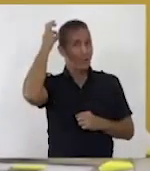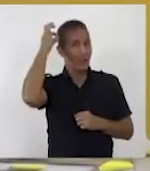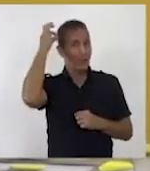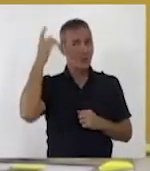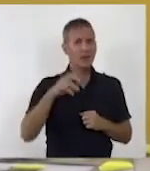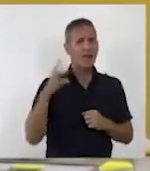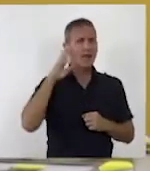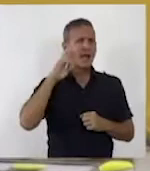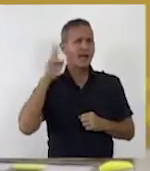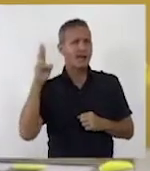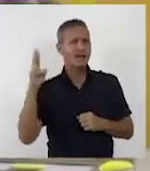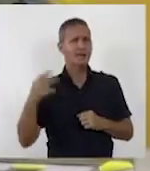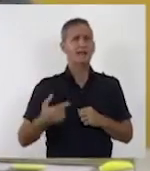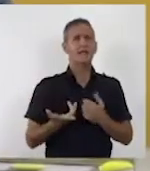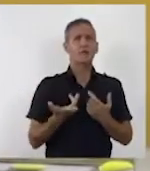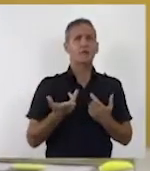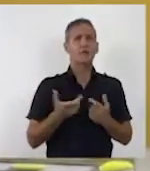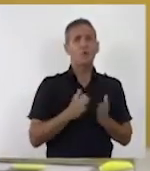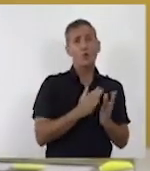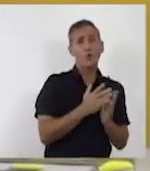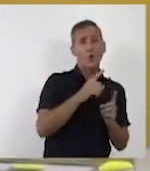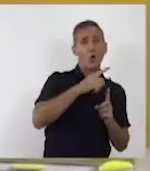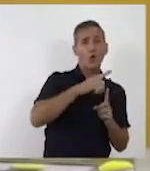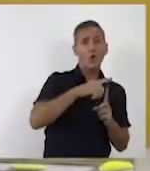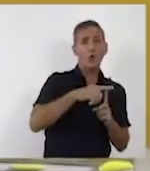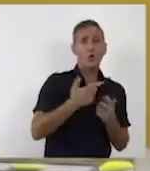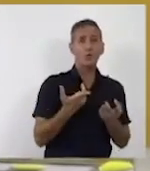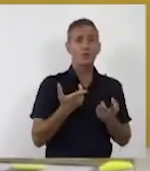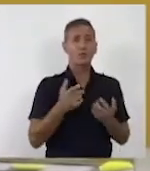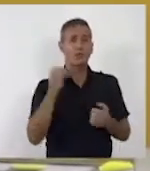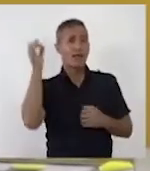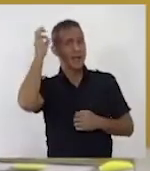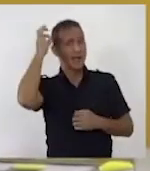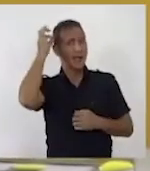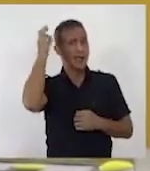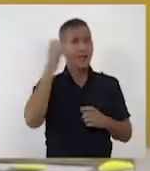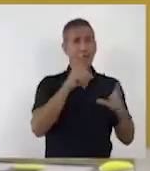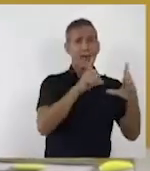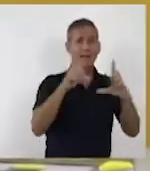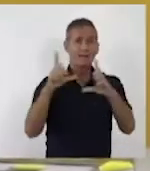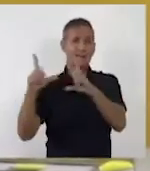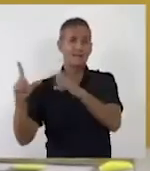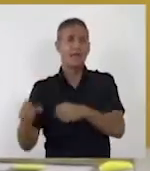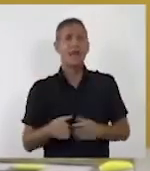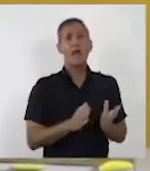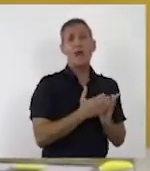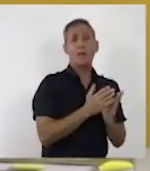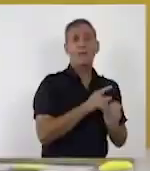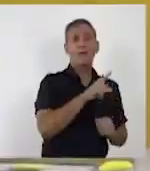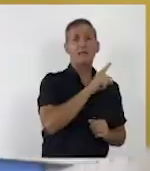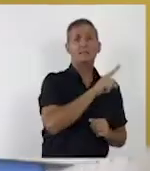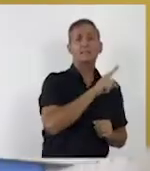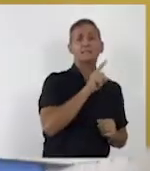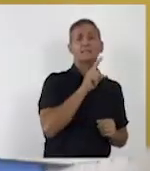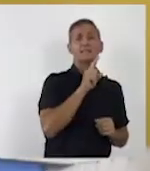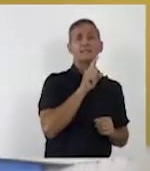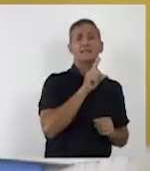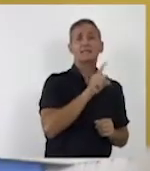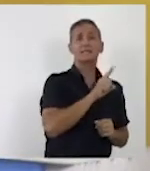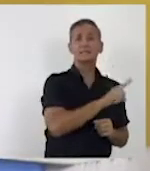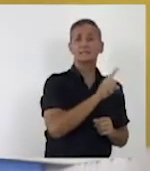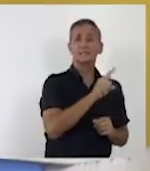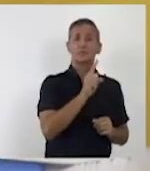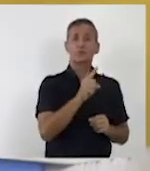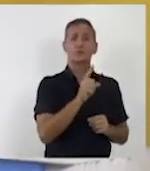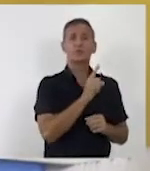vuelvo a recordar porque en el libro de español aparece la secuencia de ilustraciones en la página 101 612 y a